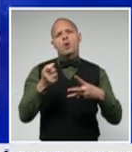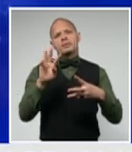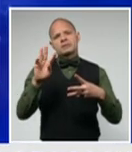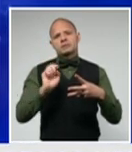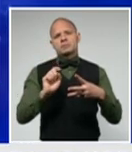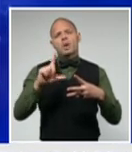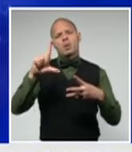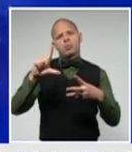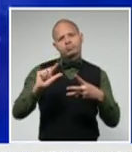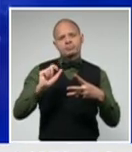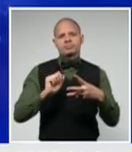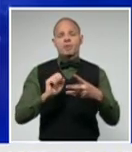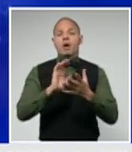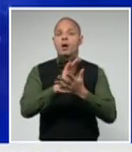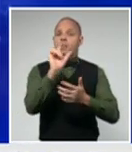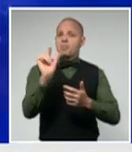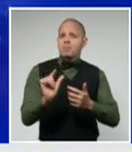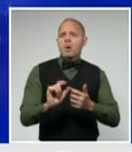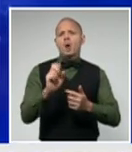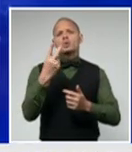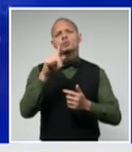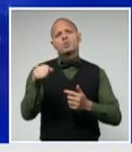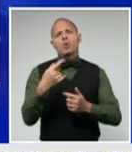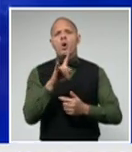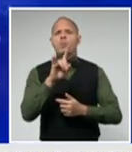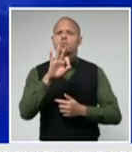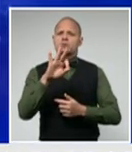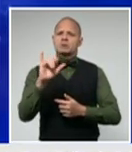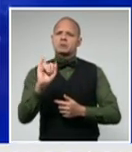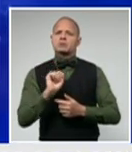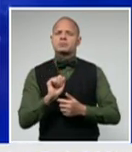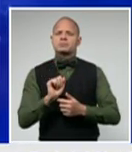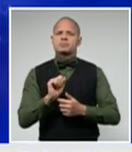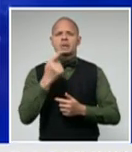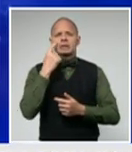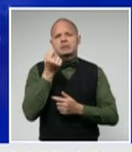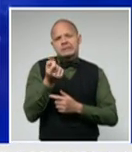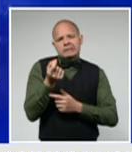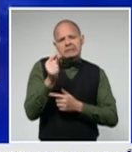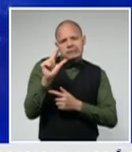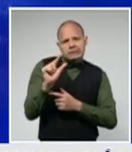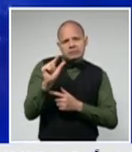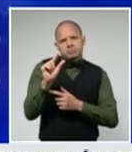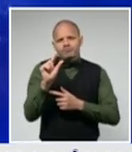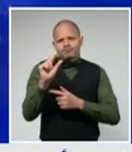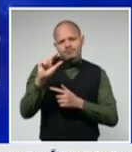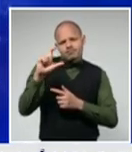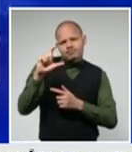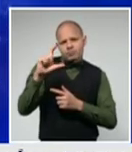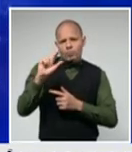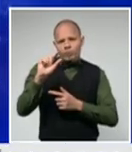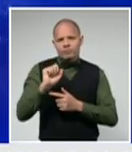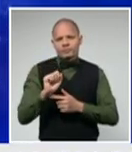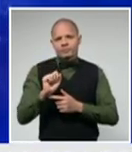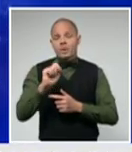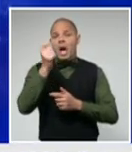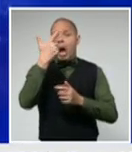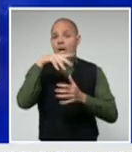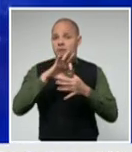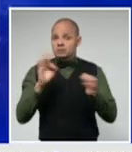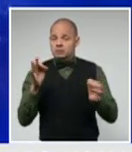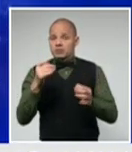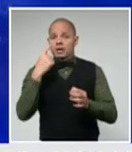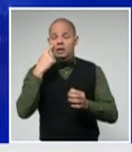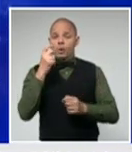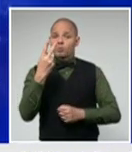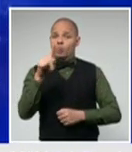disminuye. Mayabeque 2,86, un discreto incremento. Y Artemisa con